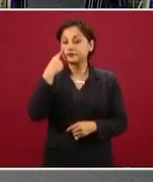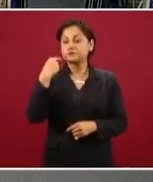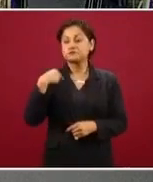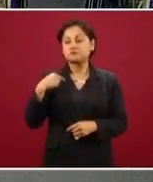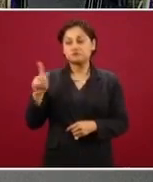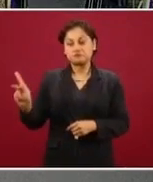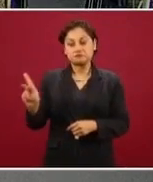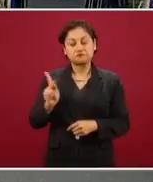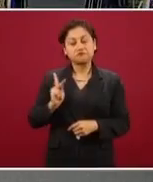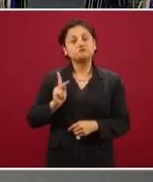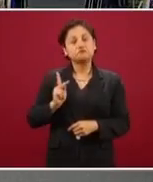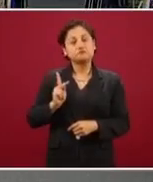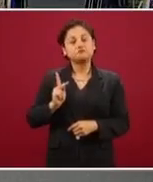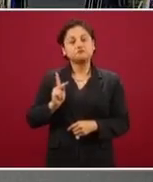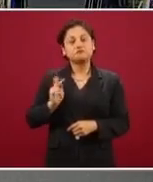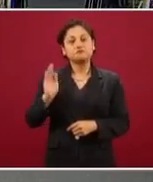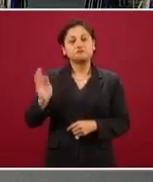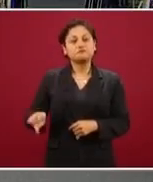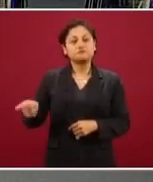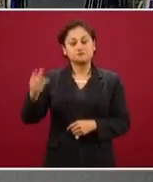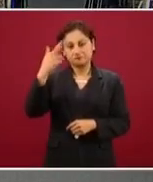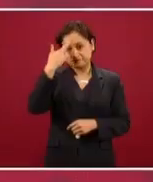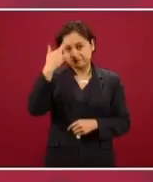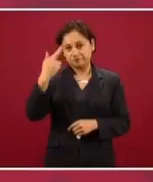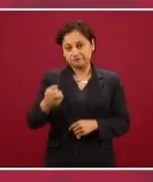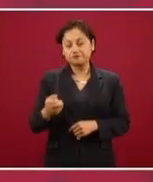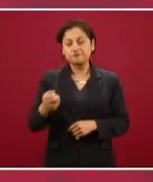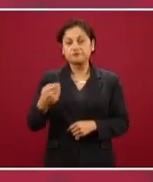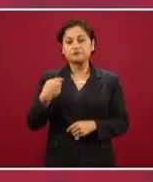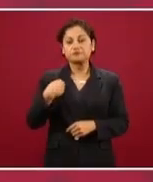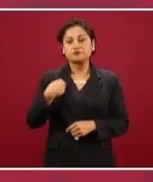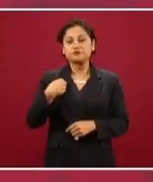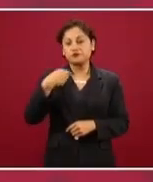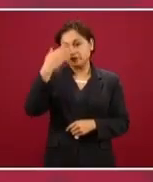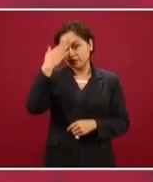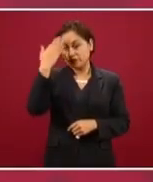coincido contigo de que hay que hacer la historia,